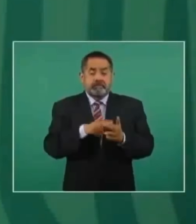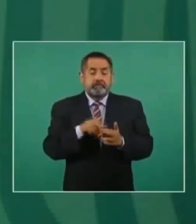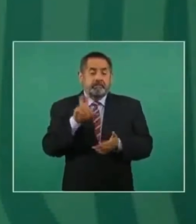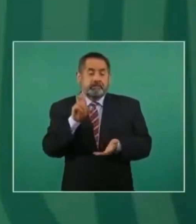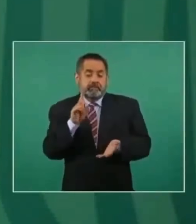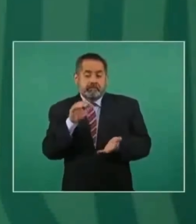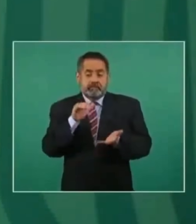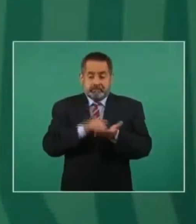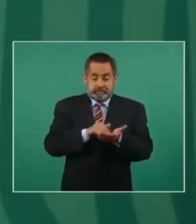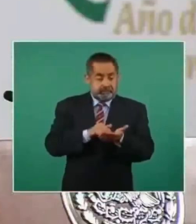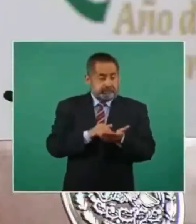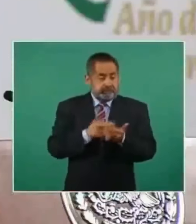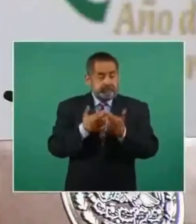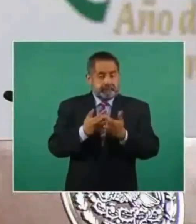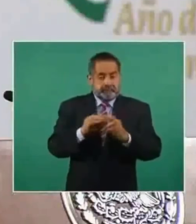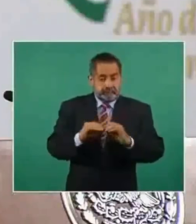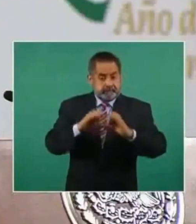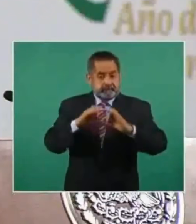d